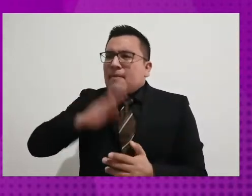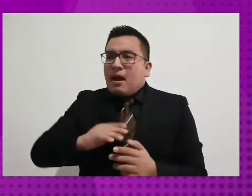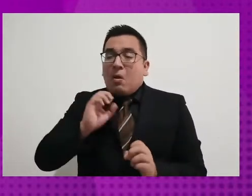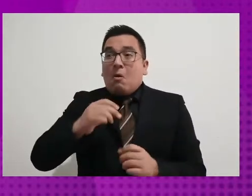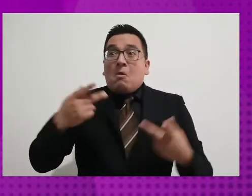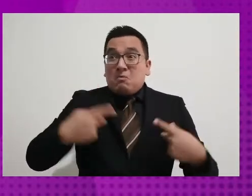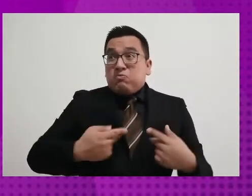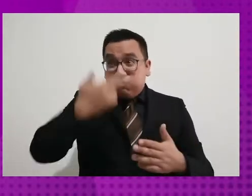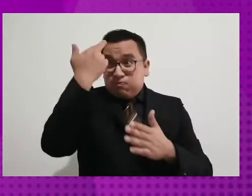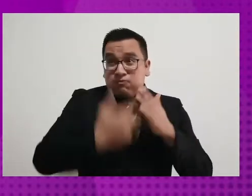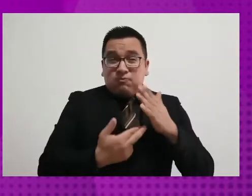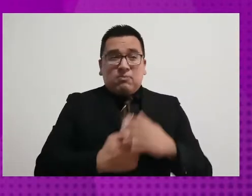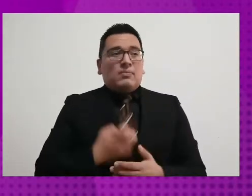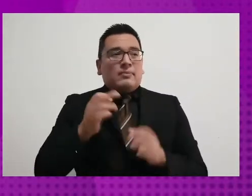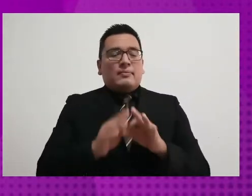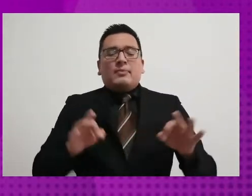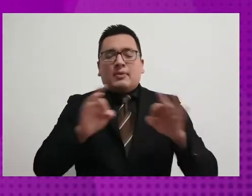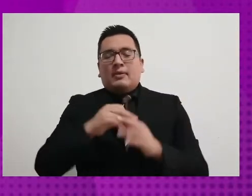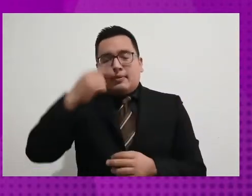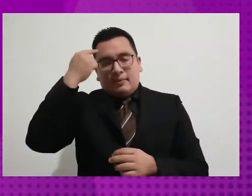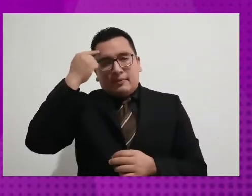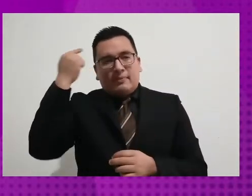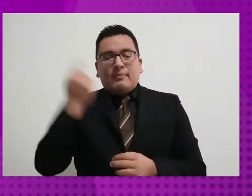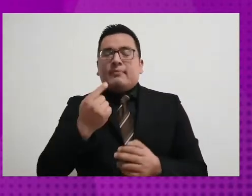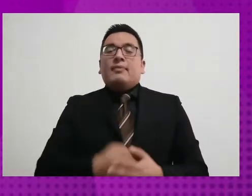es otro de los elementos que debemos tomar en cuenta para hacer estos